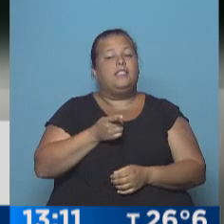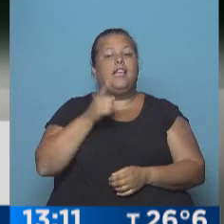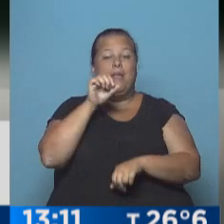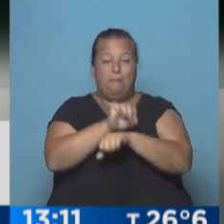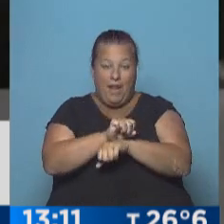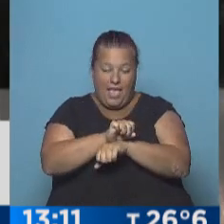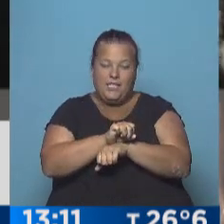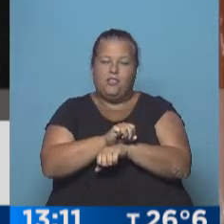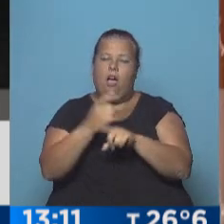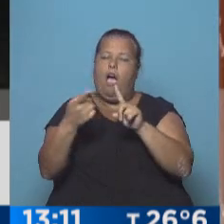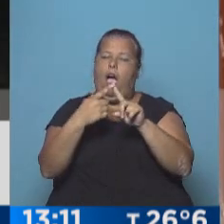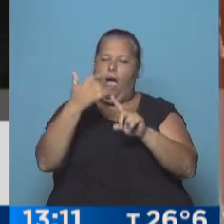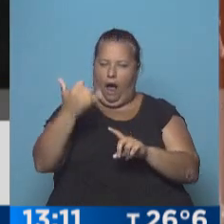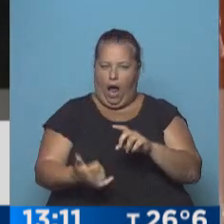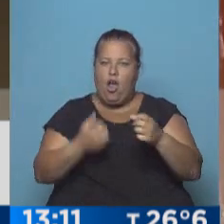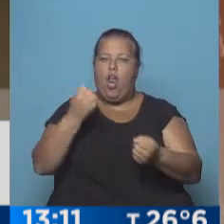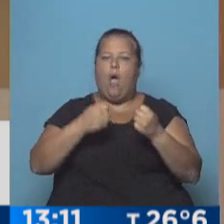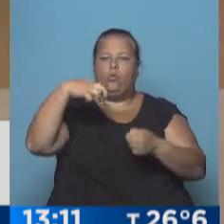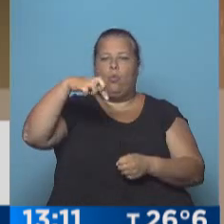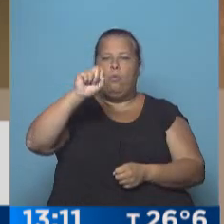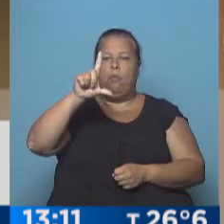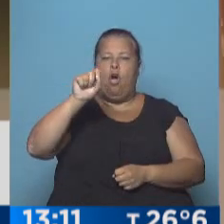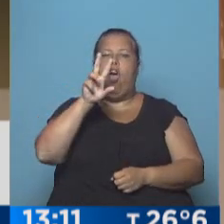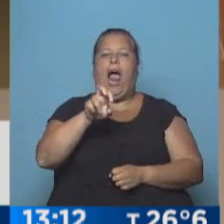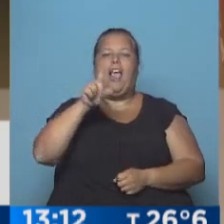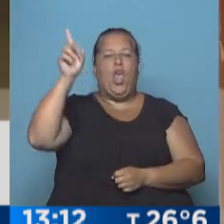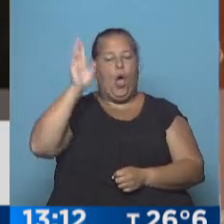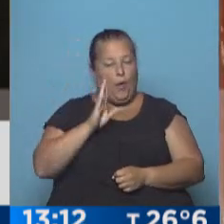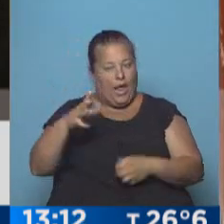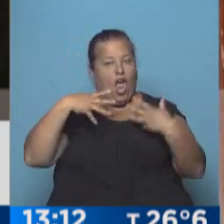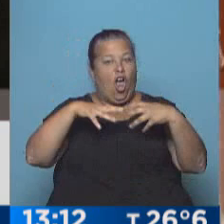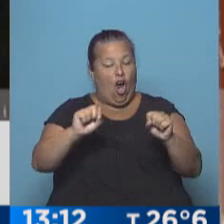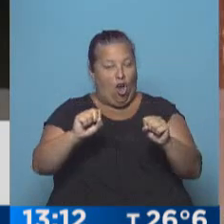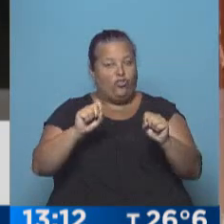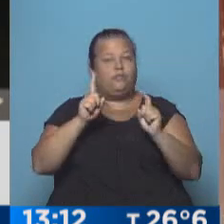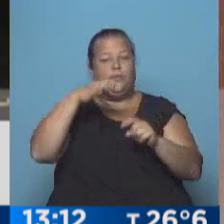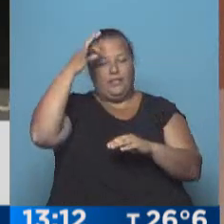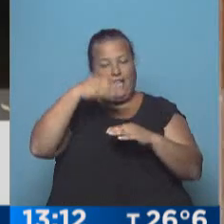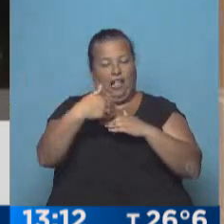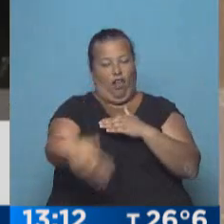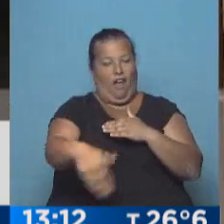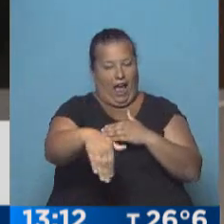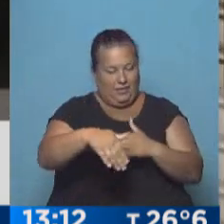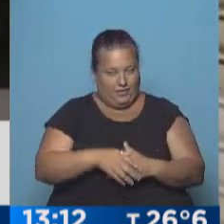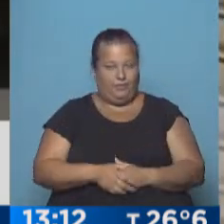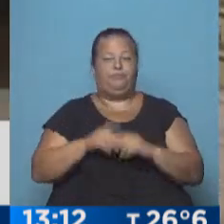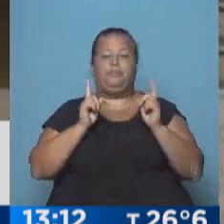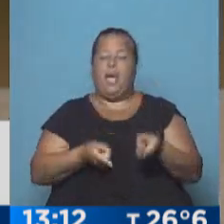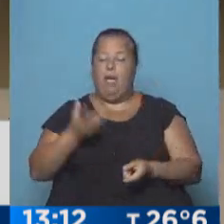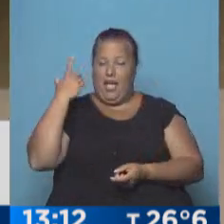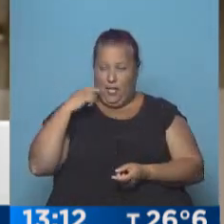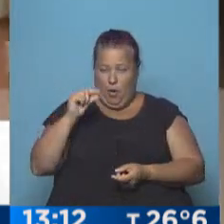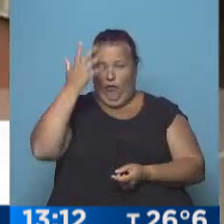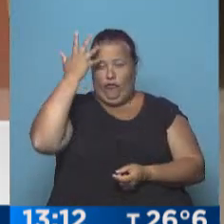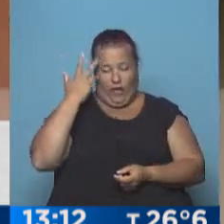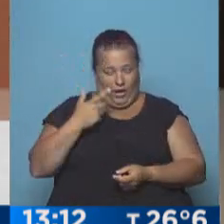detenido tiene una conexión con el automóvil Polo, alquilado en Bélgica y asado delante del teatro Bataclan. También en las últimas horas,